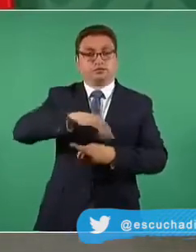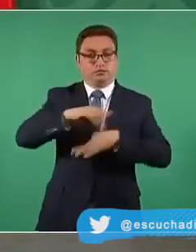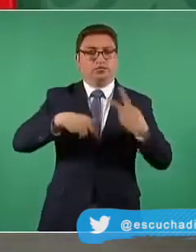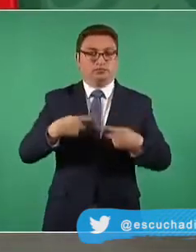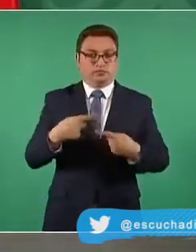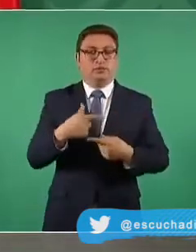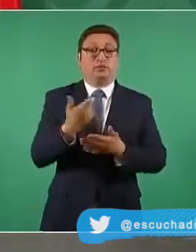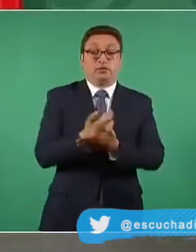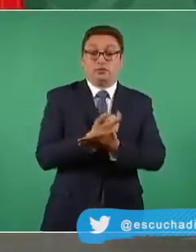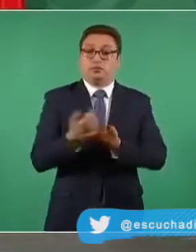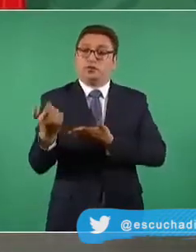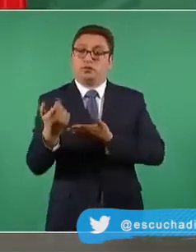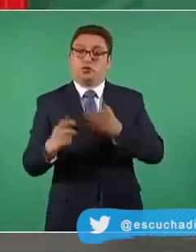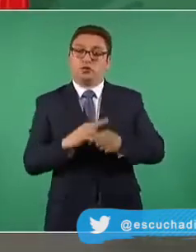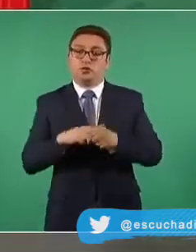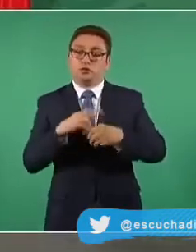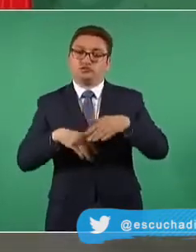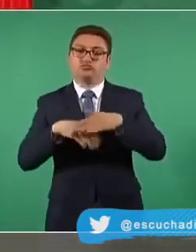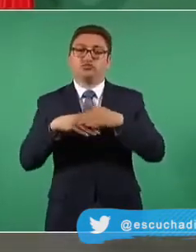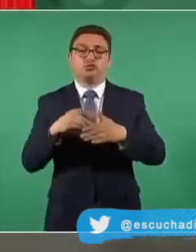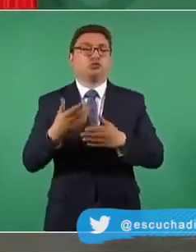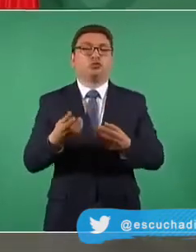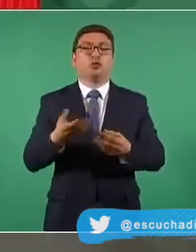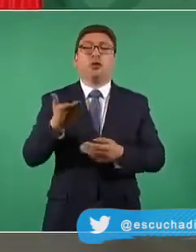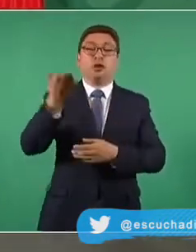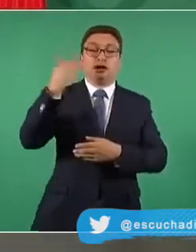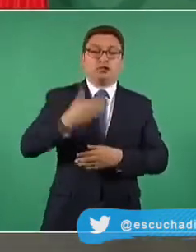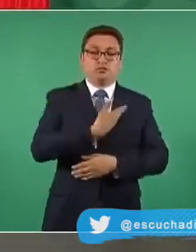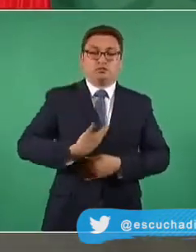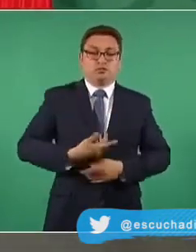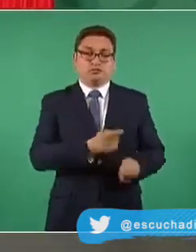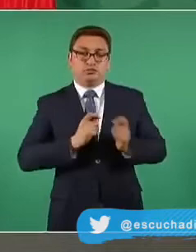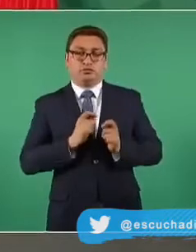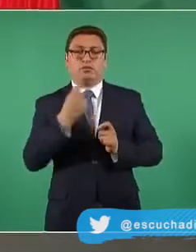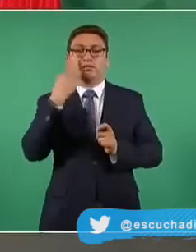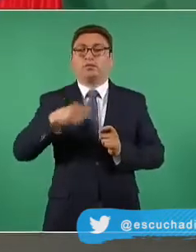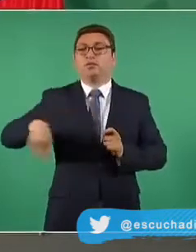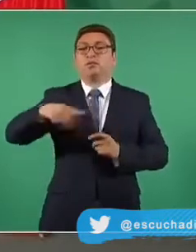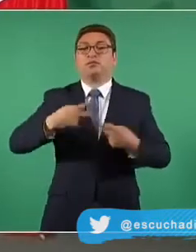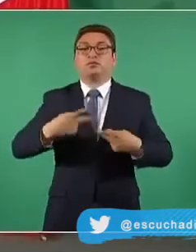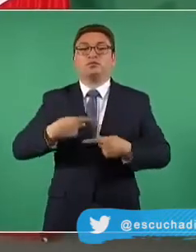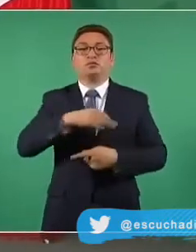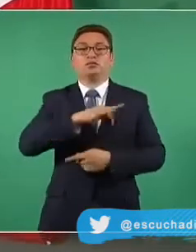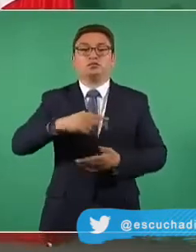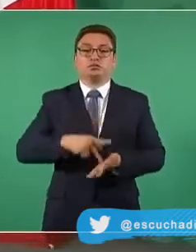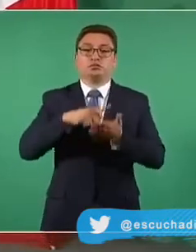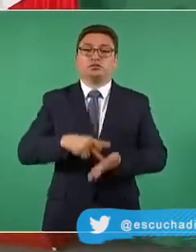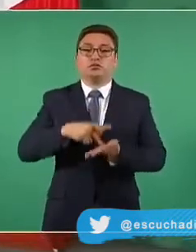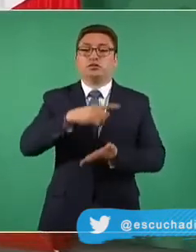el salario mínimo, a pesar, cuando llegamos, alcanzaba para 6 kilos de tortilla.